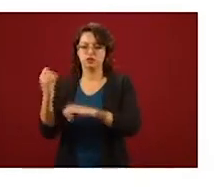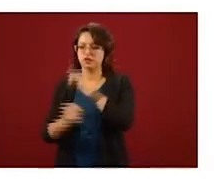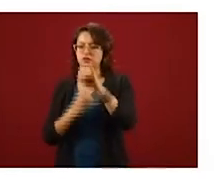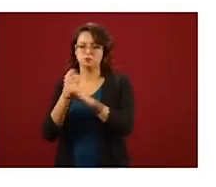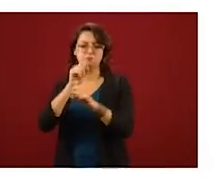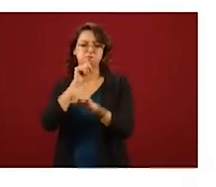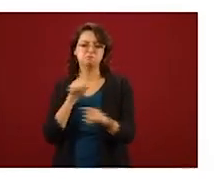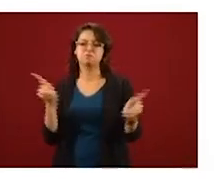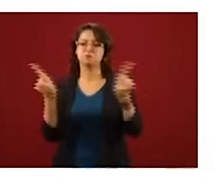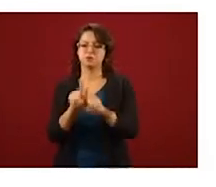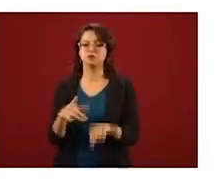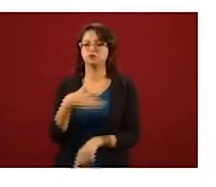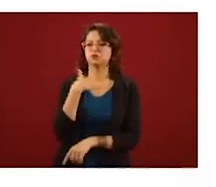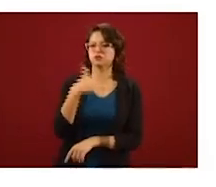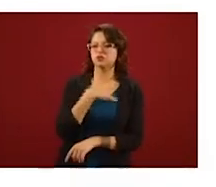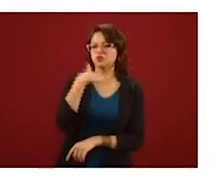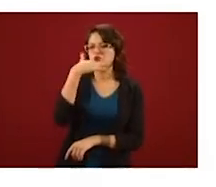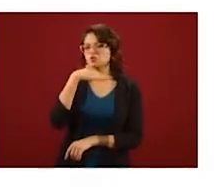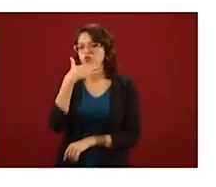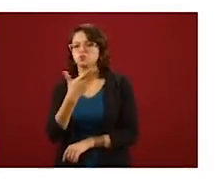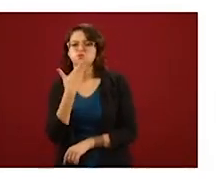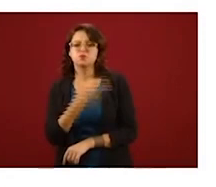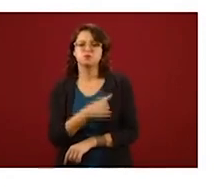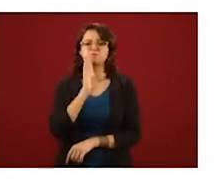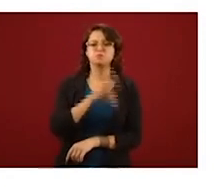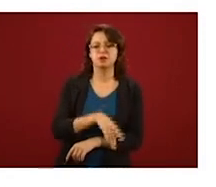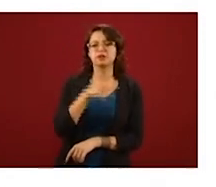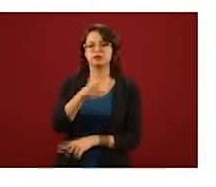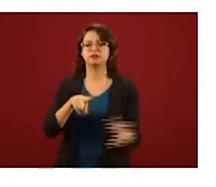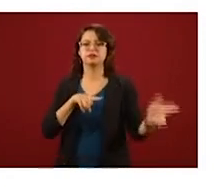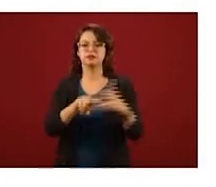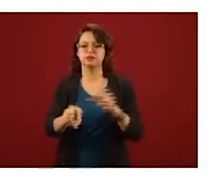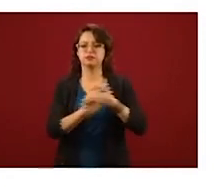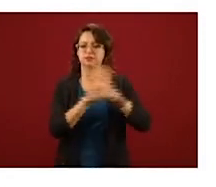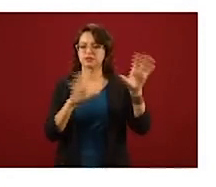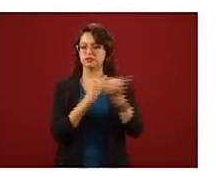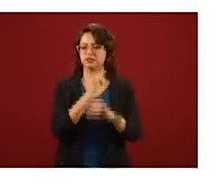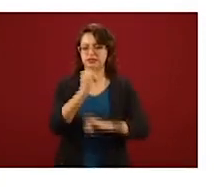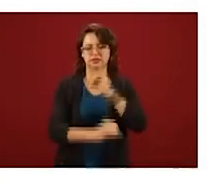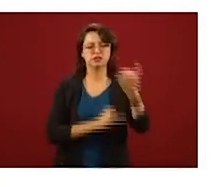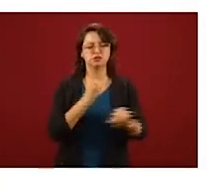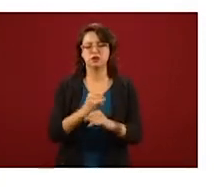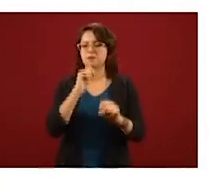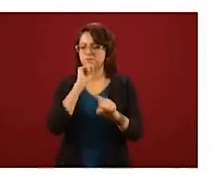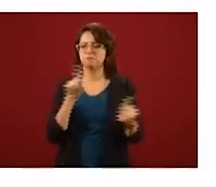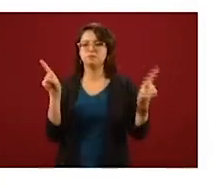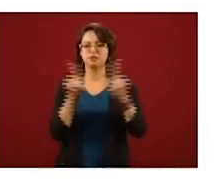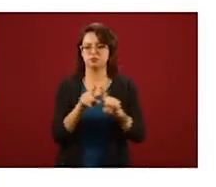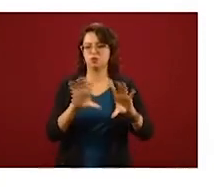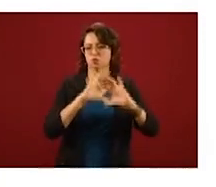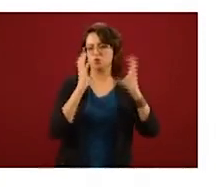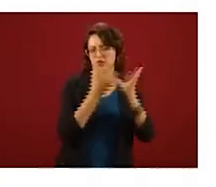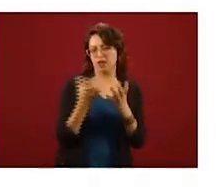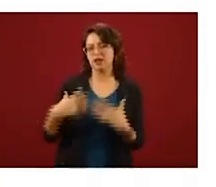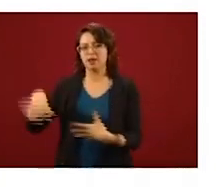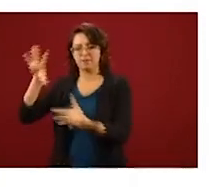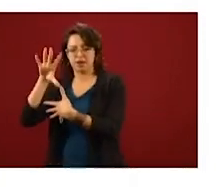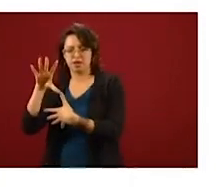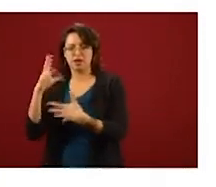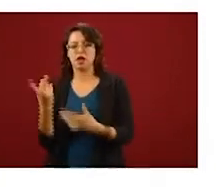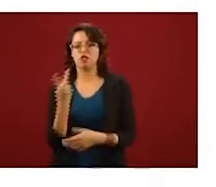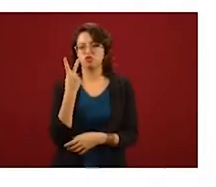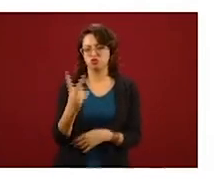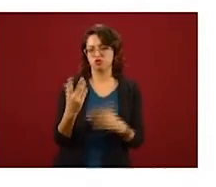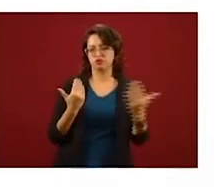conocer el índice de percepción de la corrupción 2019, es decir, Transparencia Internacional. Estos datos oficiales que, como ustedes recuerdan,